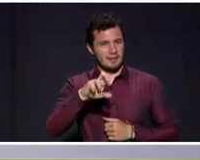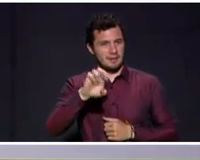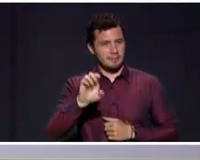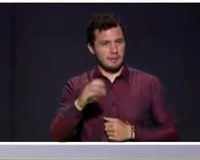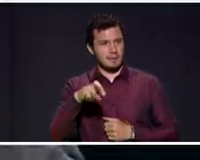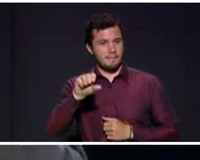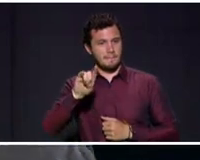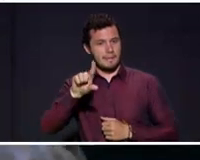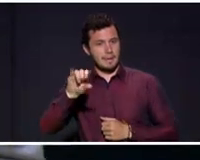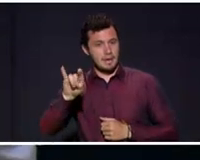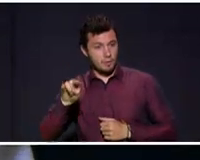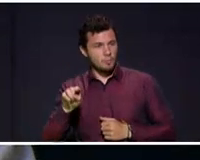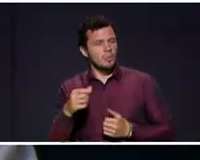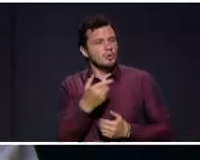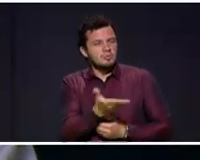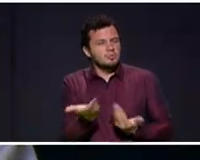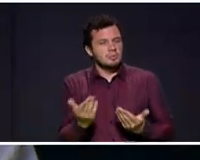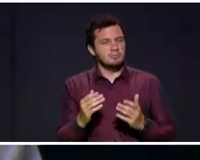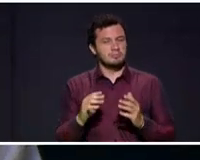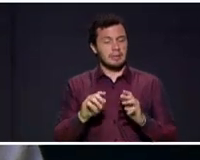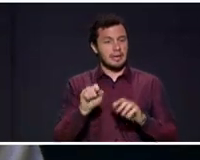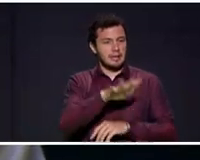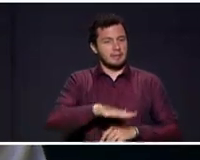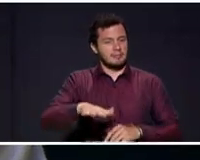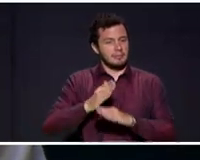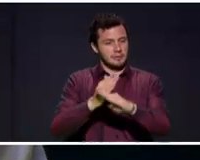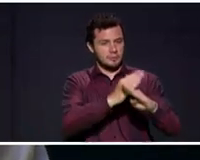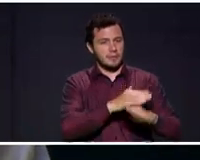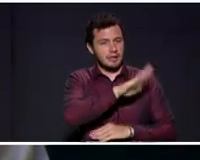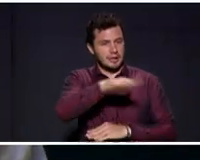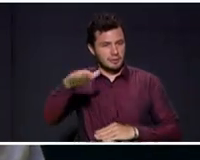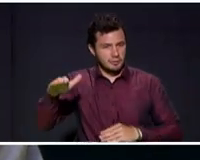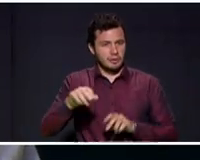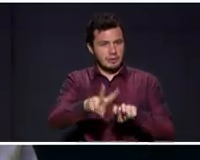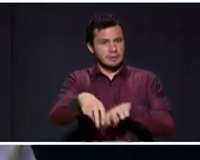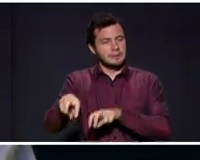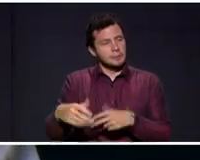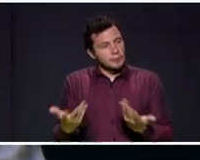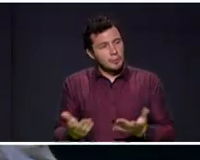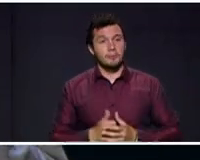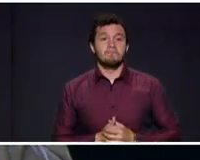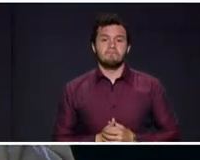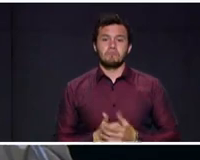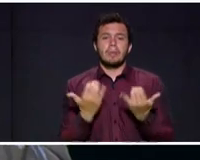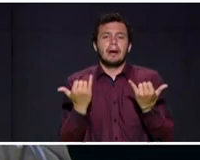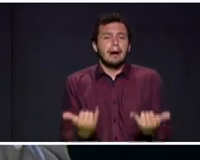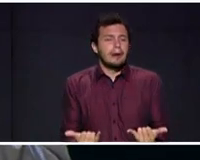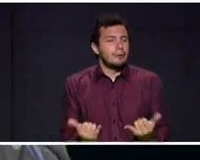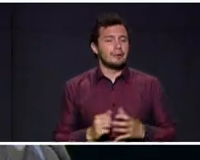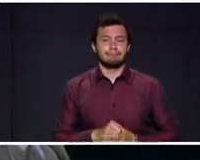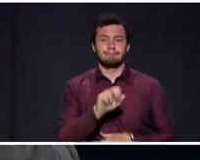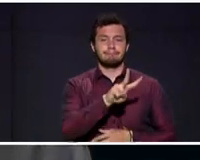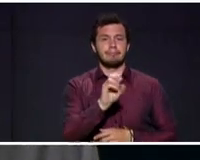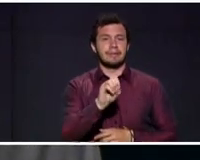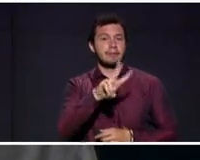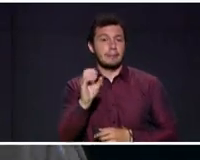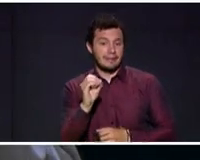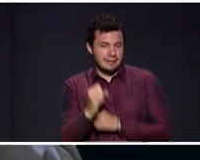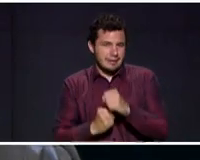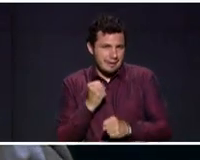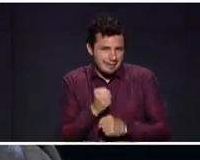estamos a pocos meses del 2020 y antioquia no es pacífica porque por una causa